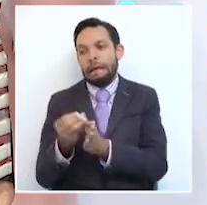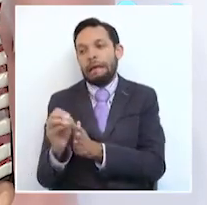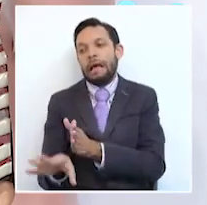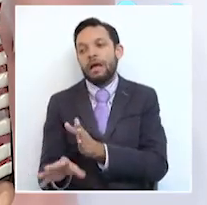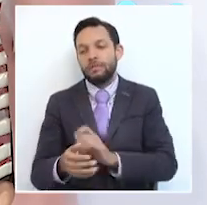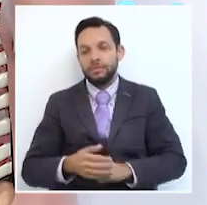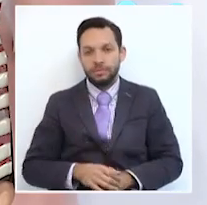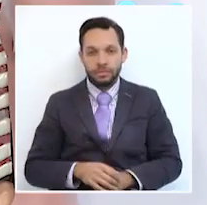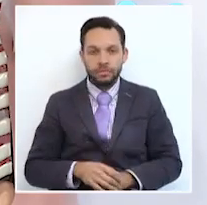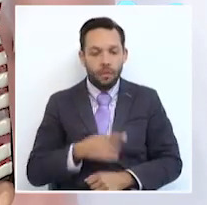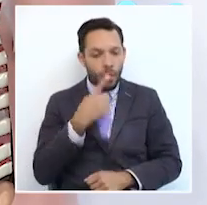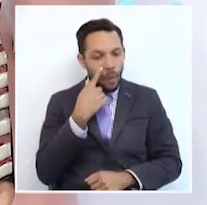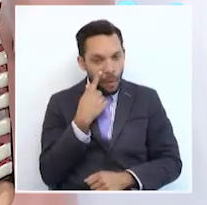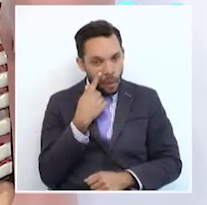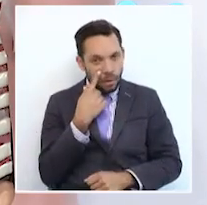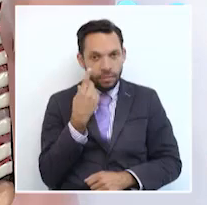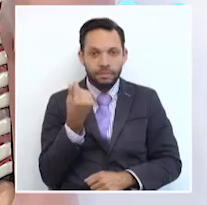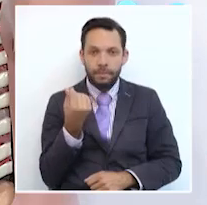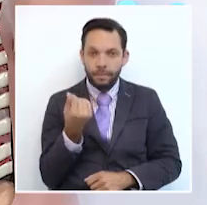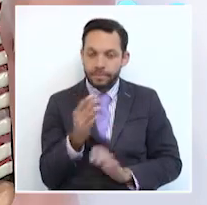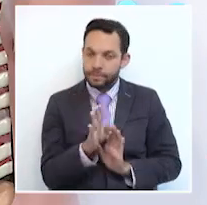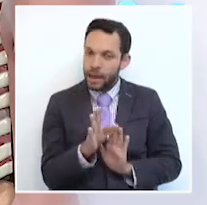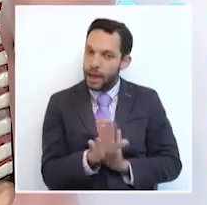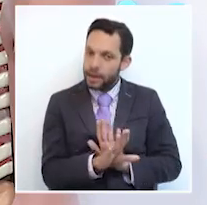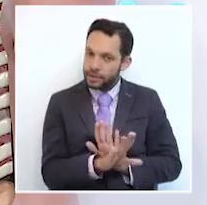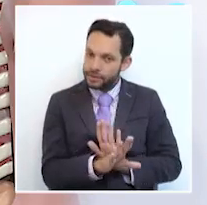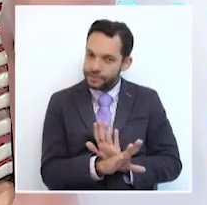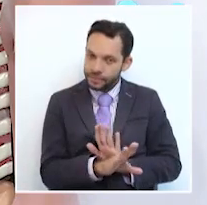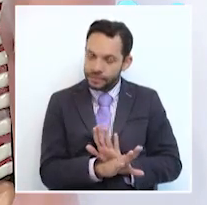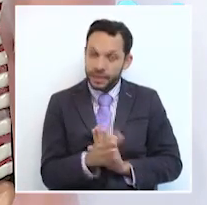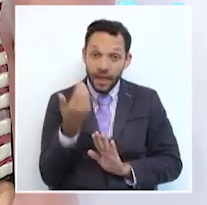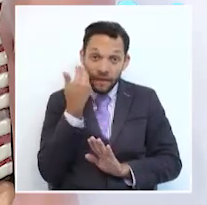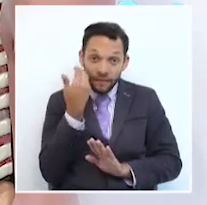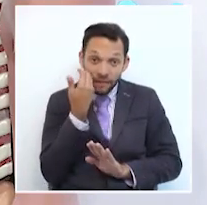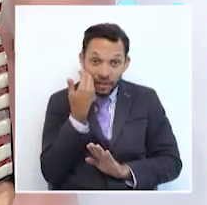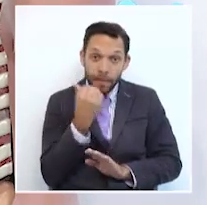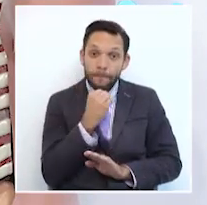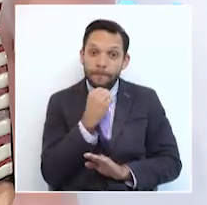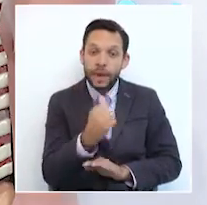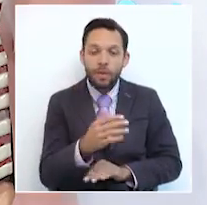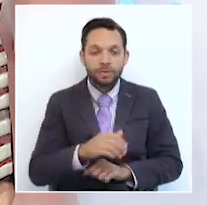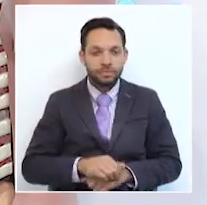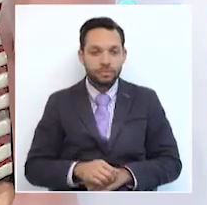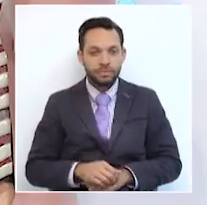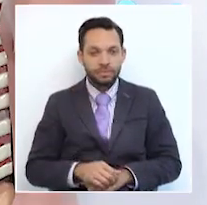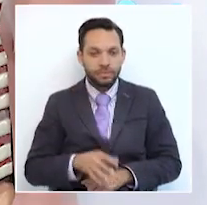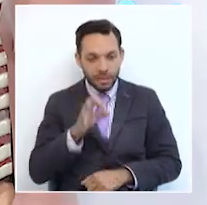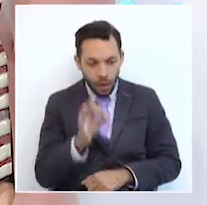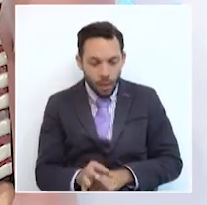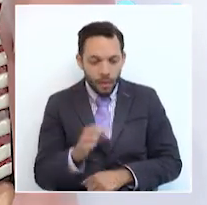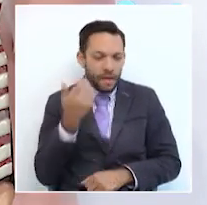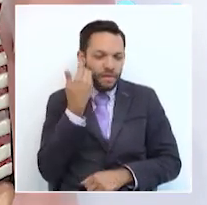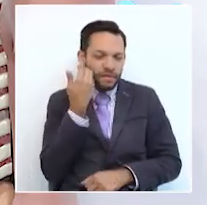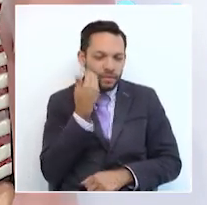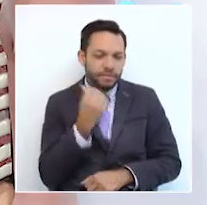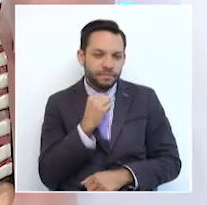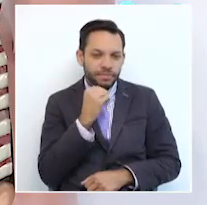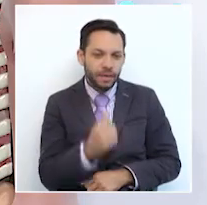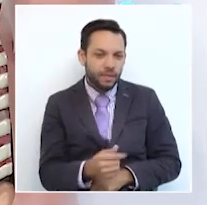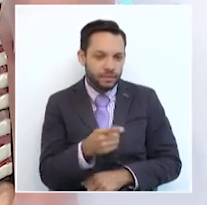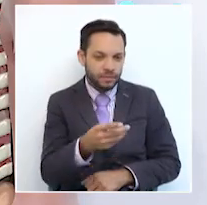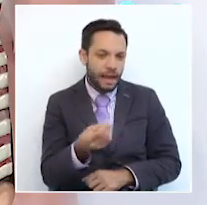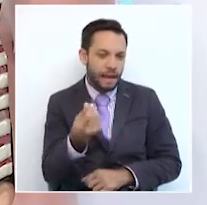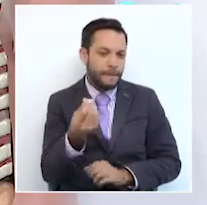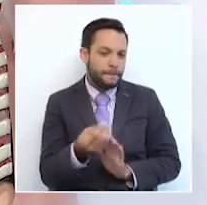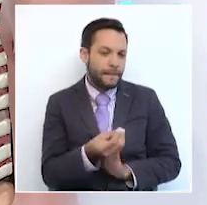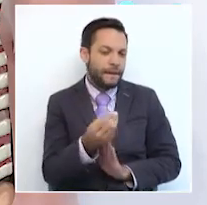entiéndame la salud es muy económica lo que es muy caro es la enfermedad entonces no hagan lo que hace